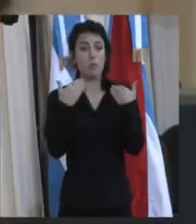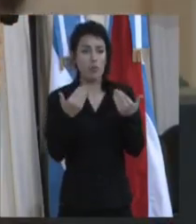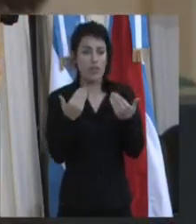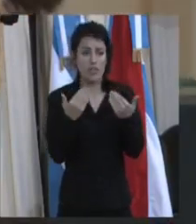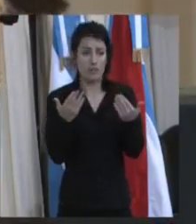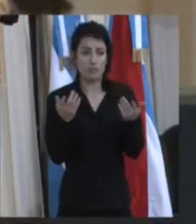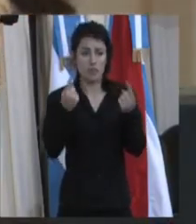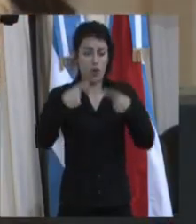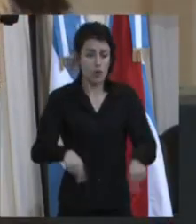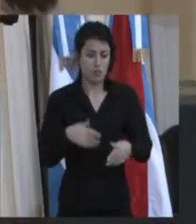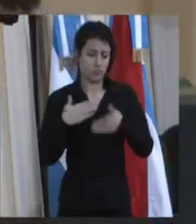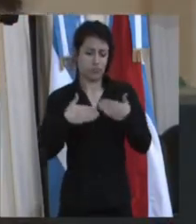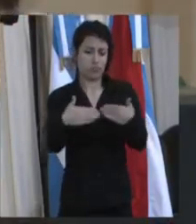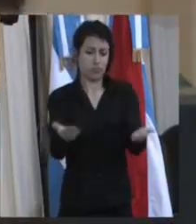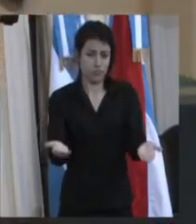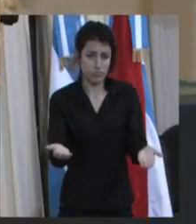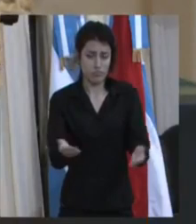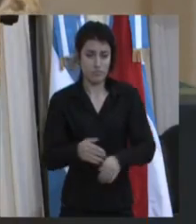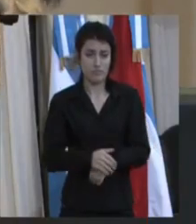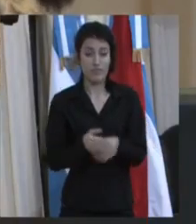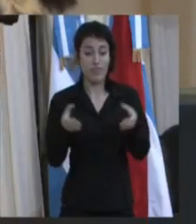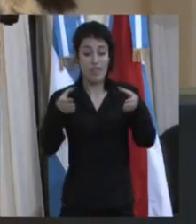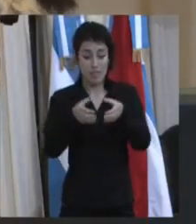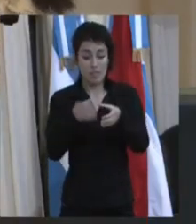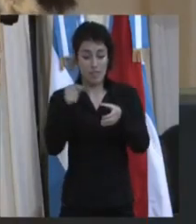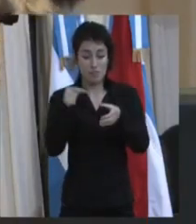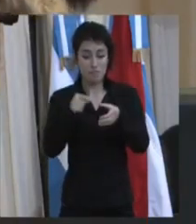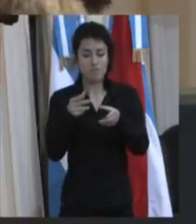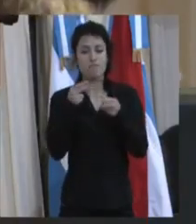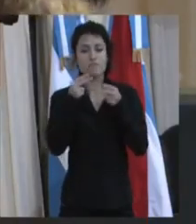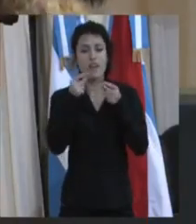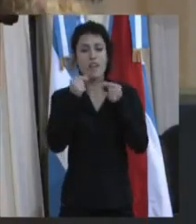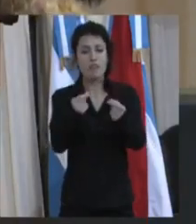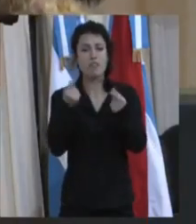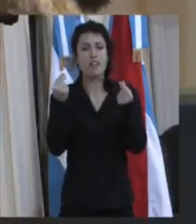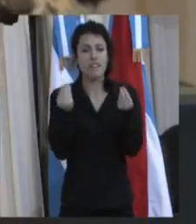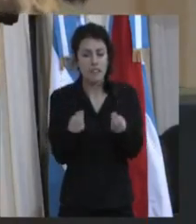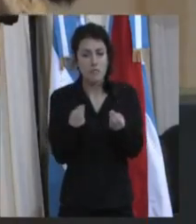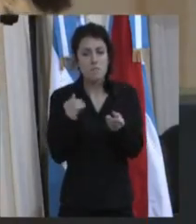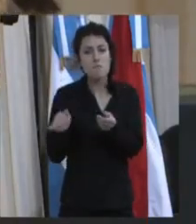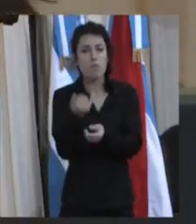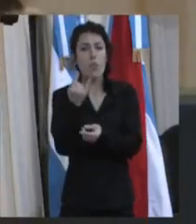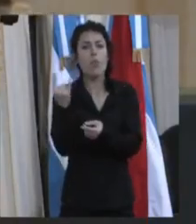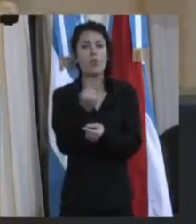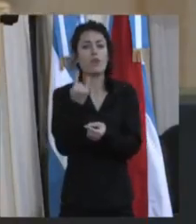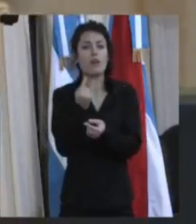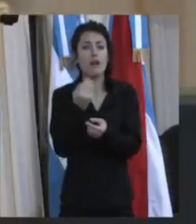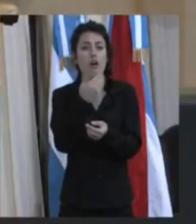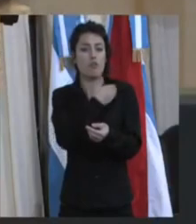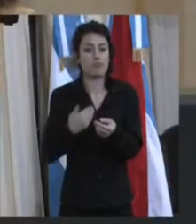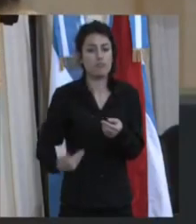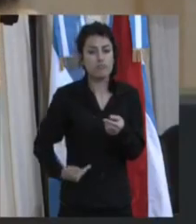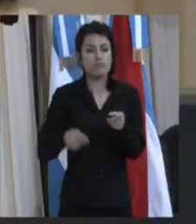todo. Lo que termina siendo este colectivo es un colectivo que reclama mejores universidades para ser mejores